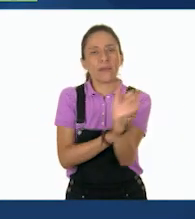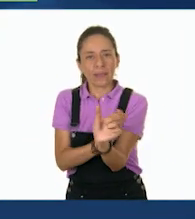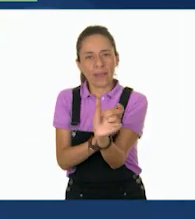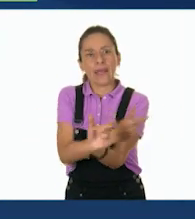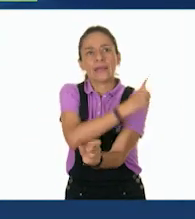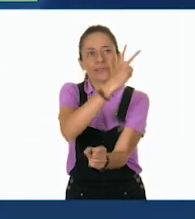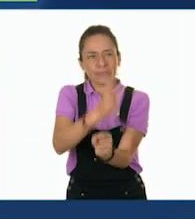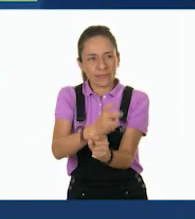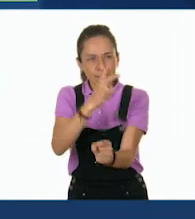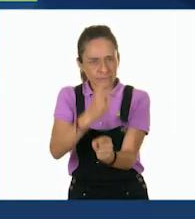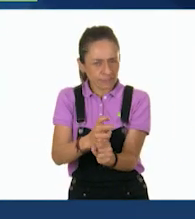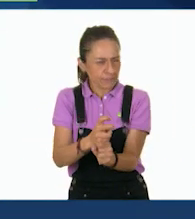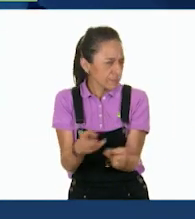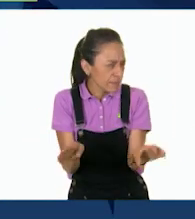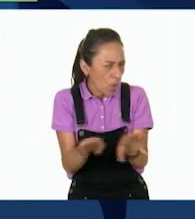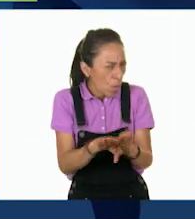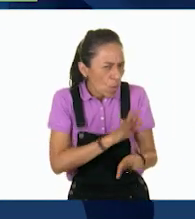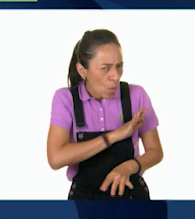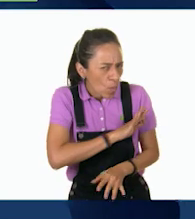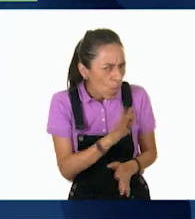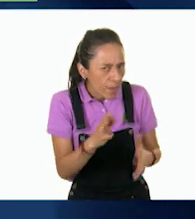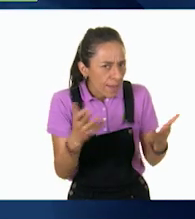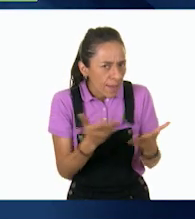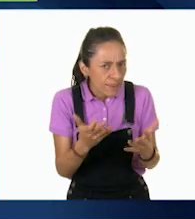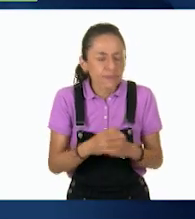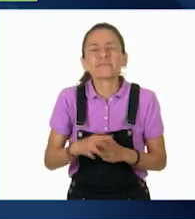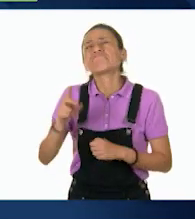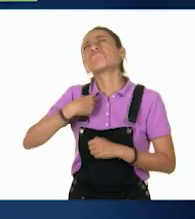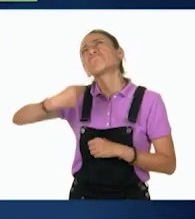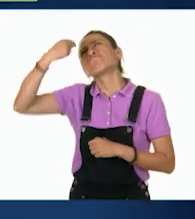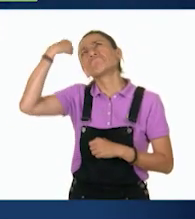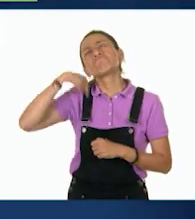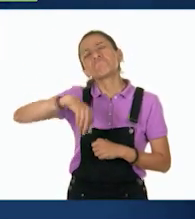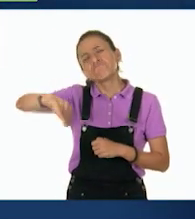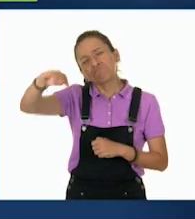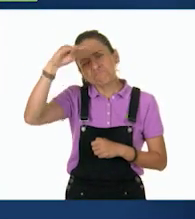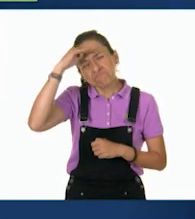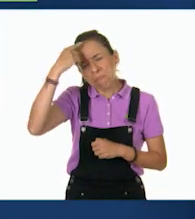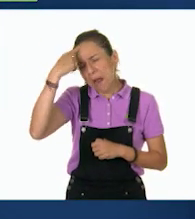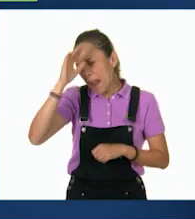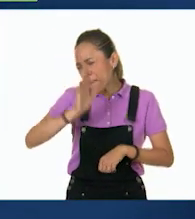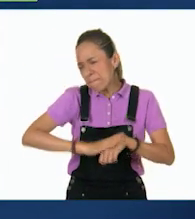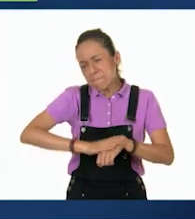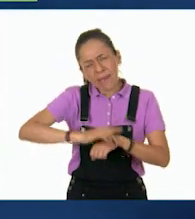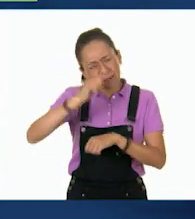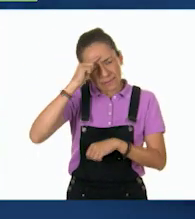manera podríamos hacerlo? Pues yo pienso que para facilitar la búsqueda de los